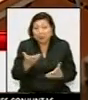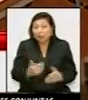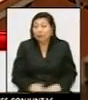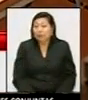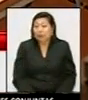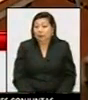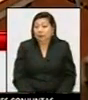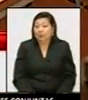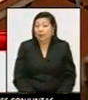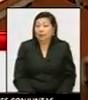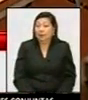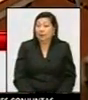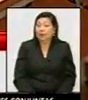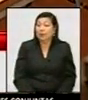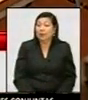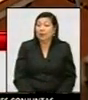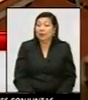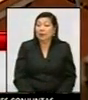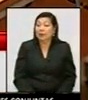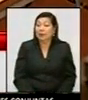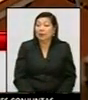funcionarios.